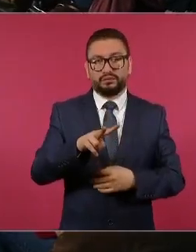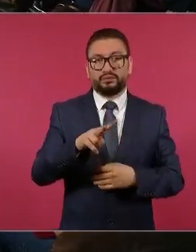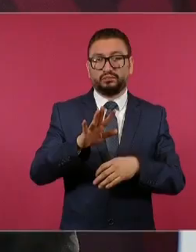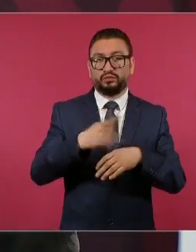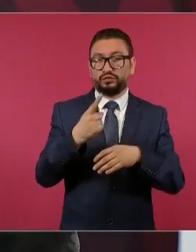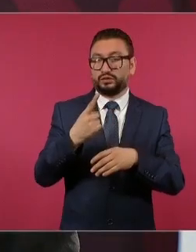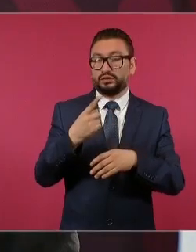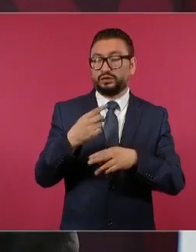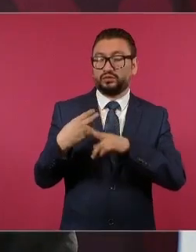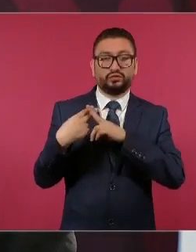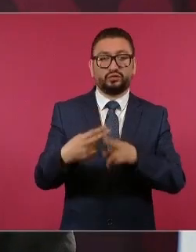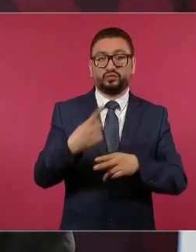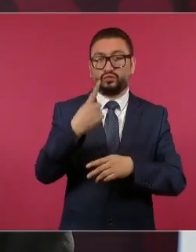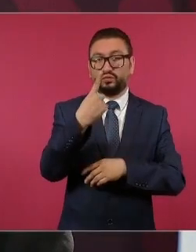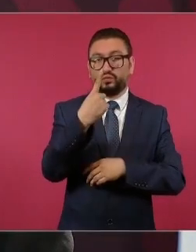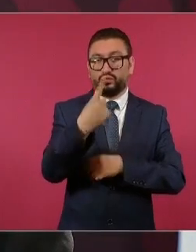año,